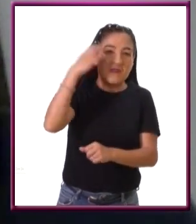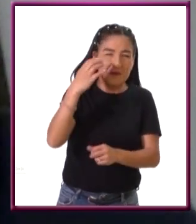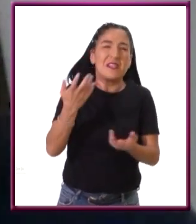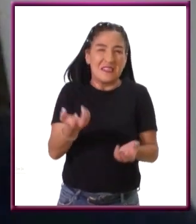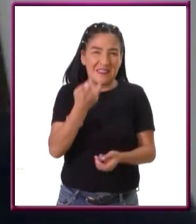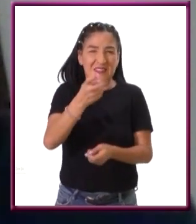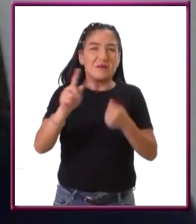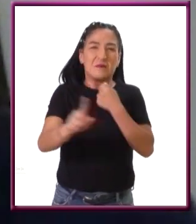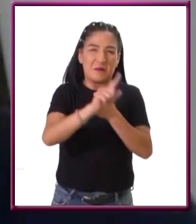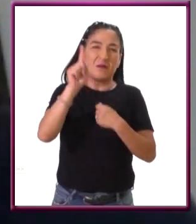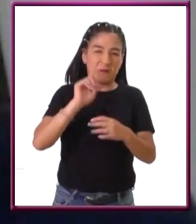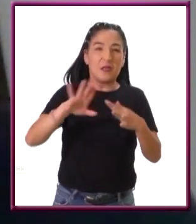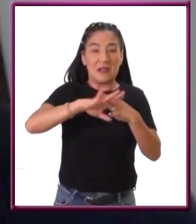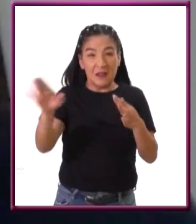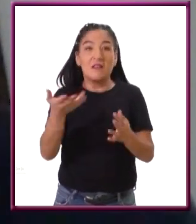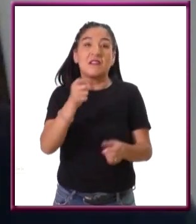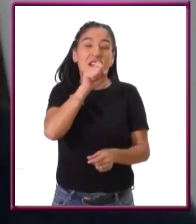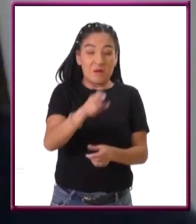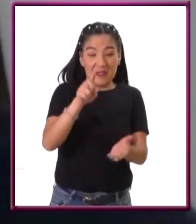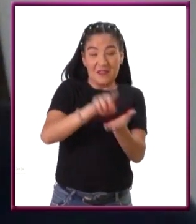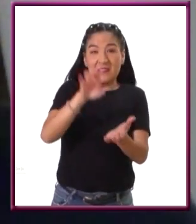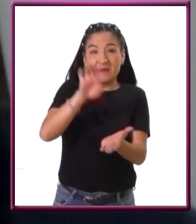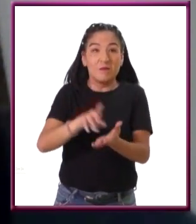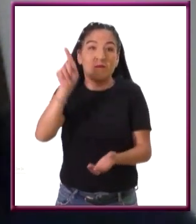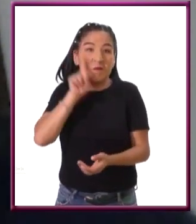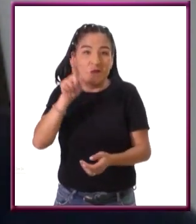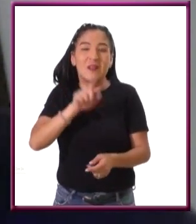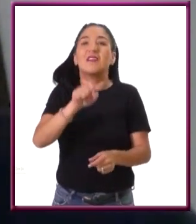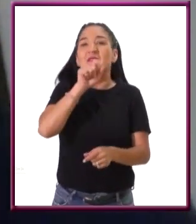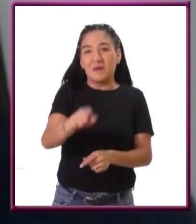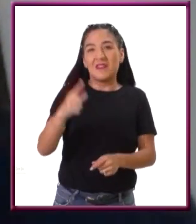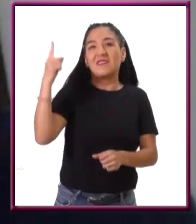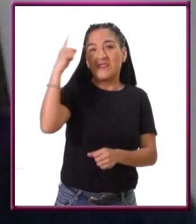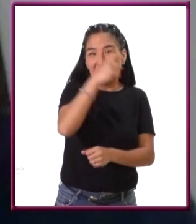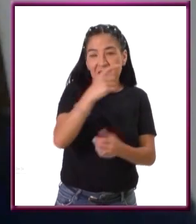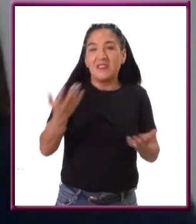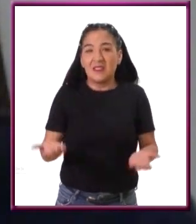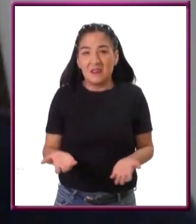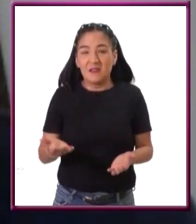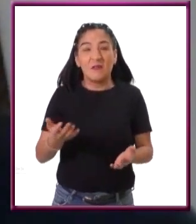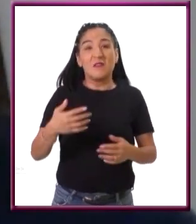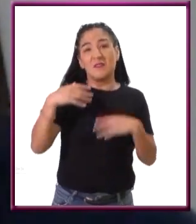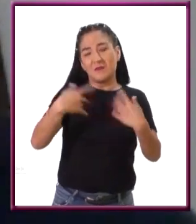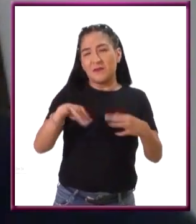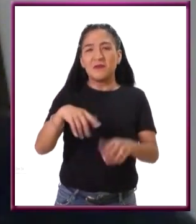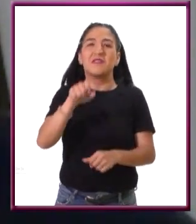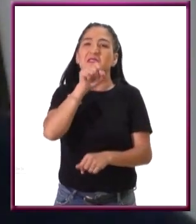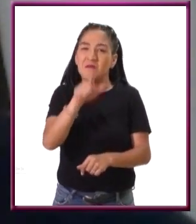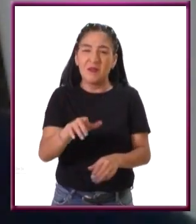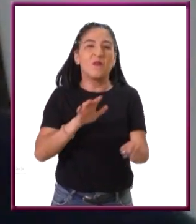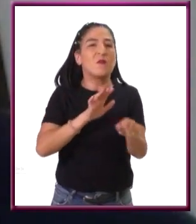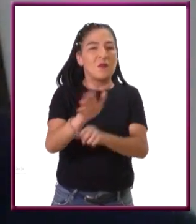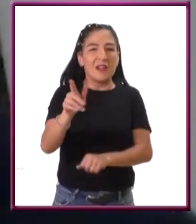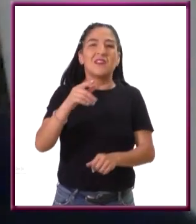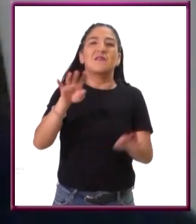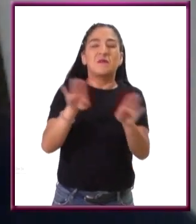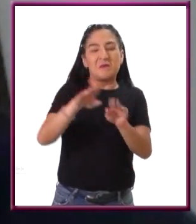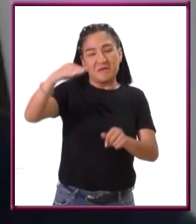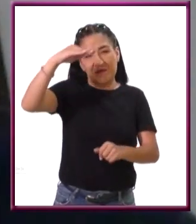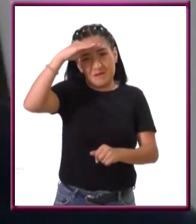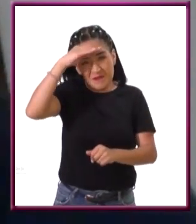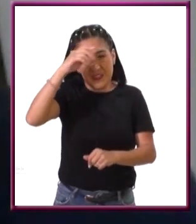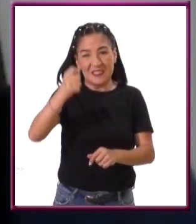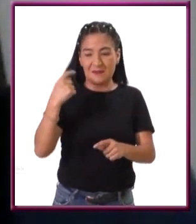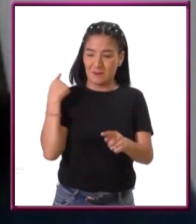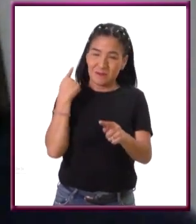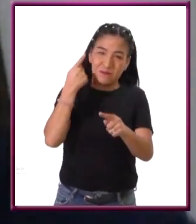La consideración de las exigencias específicas de las mujeres con discapacidad, eso es algo que es resultado de la